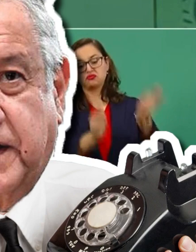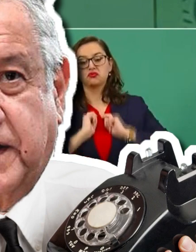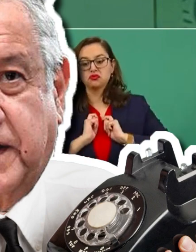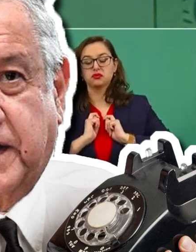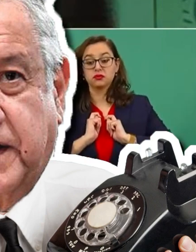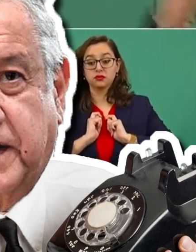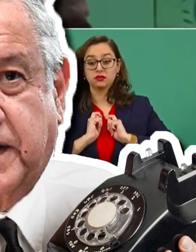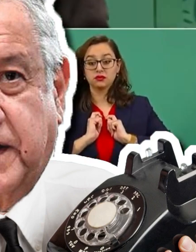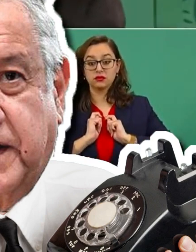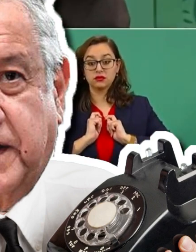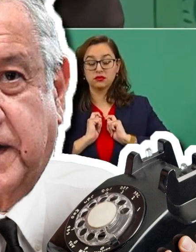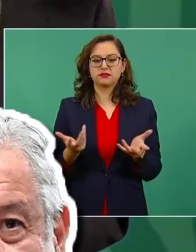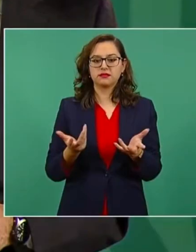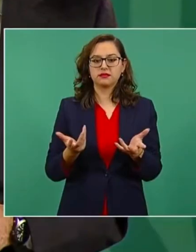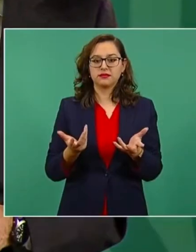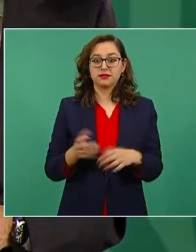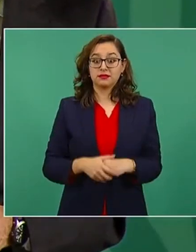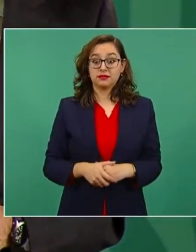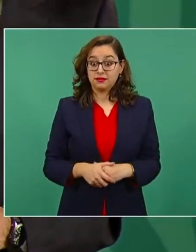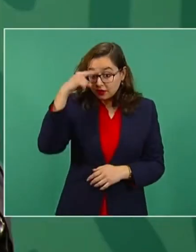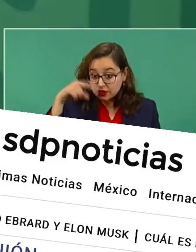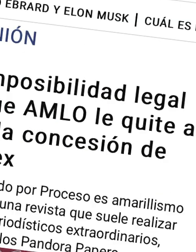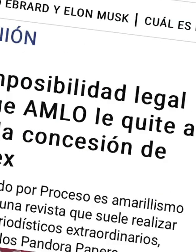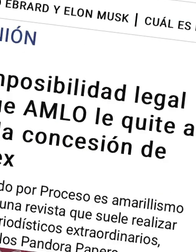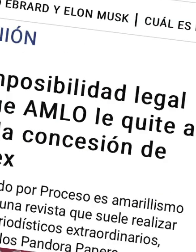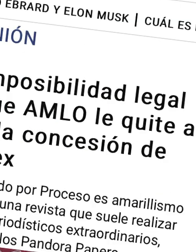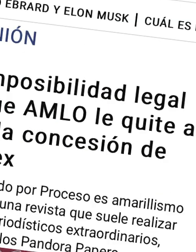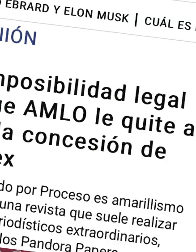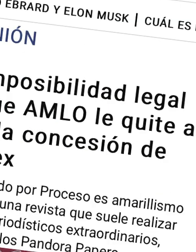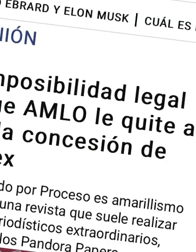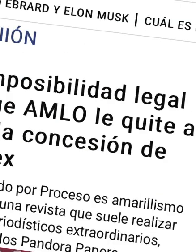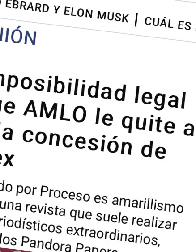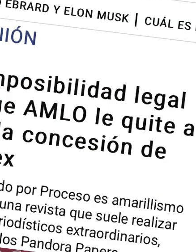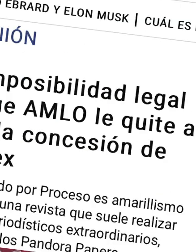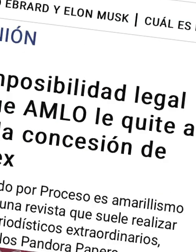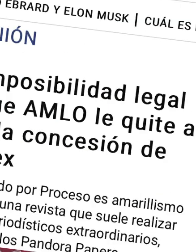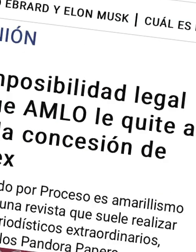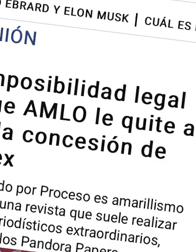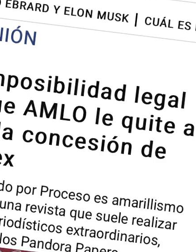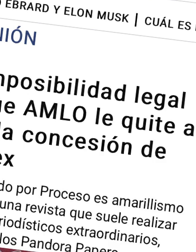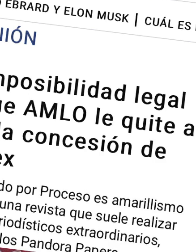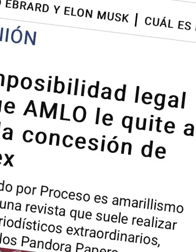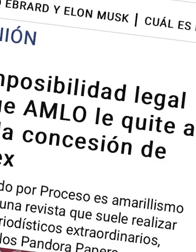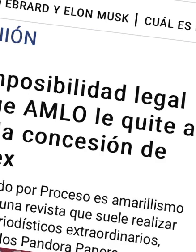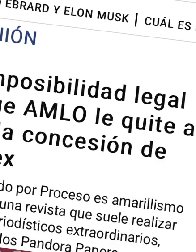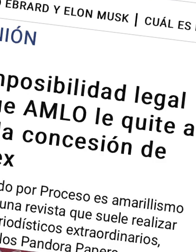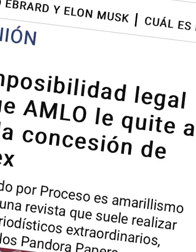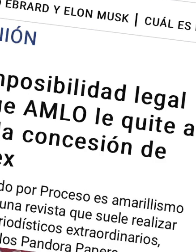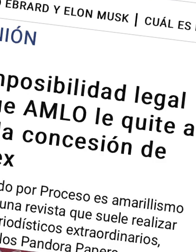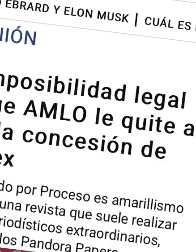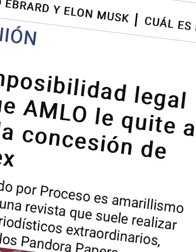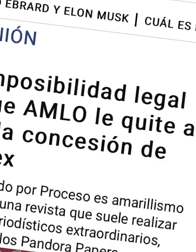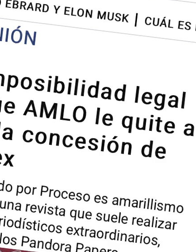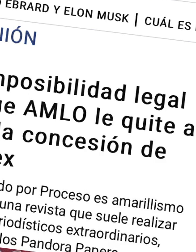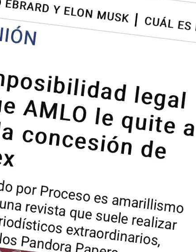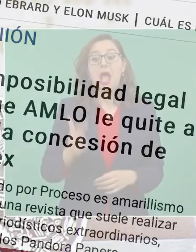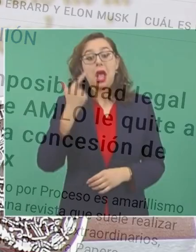concesión, la vamos a manejar nosotros. Pues no, son tamalitos de chipilín. O sea, y que me van a